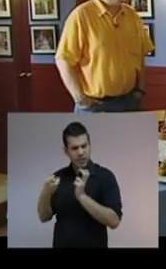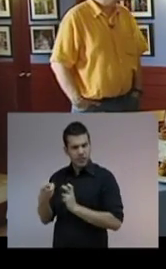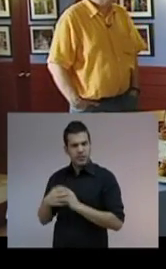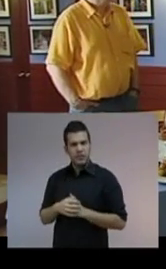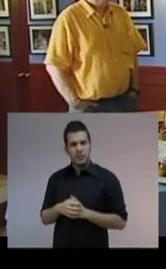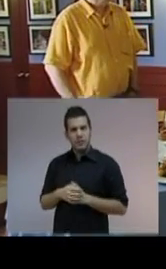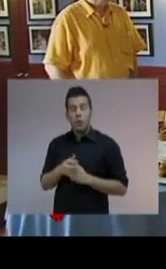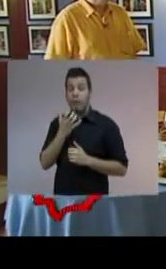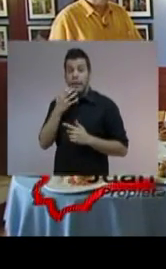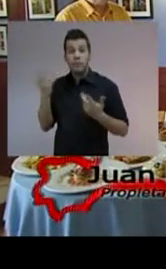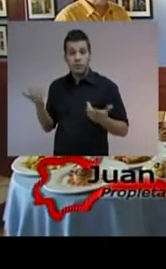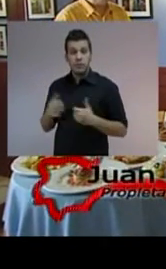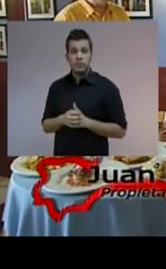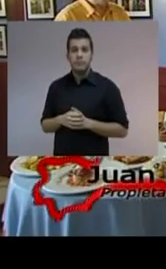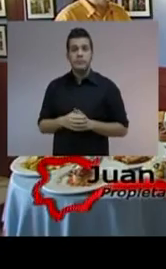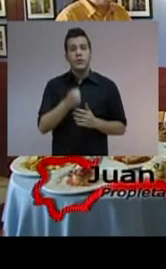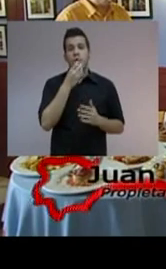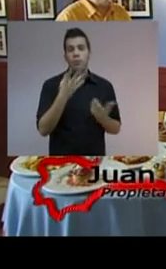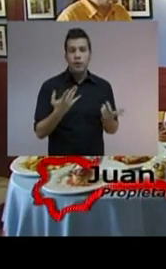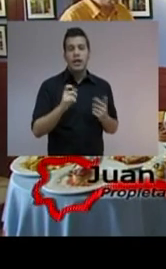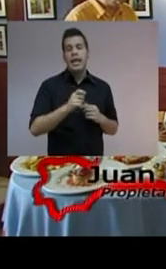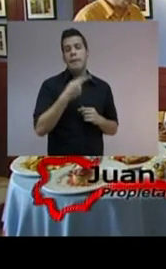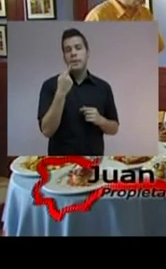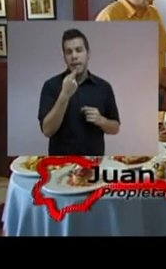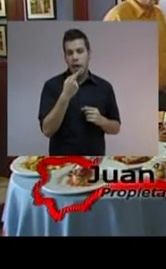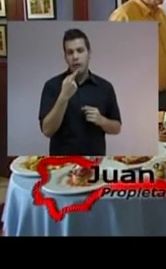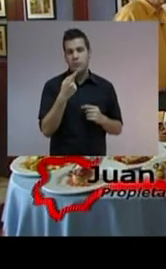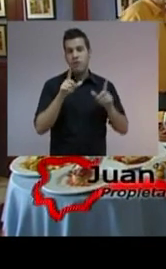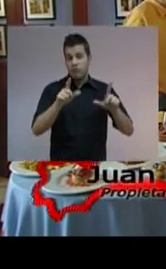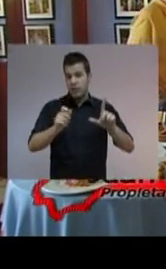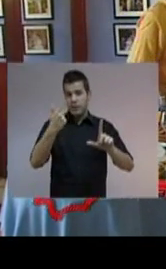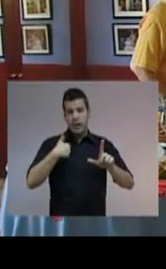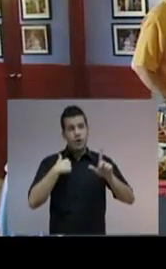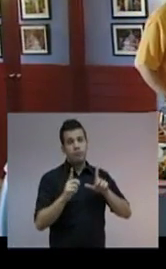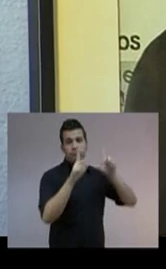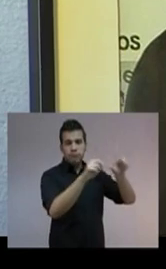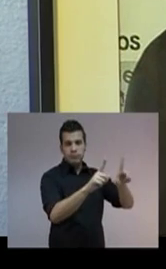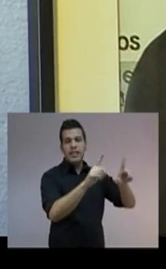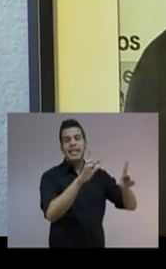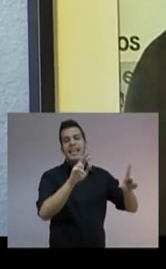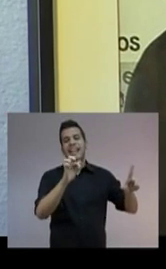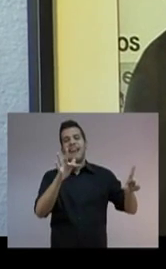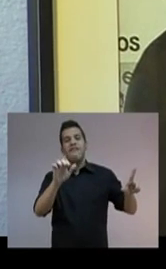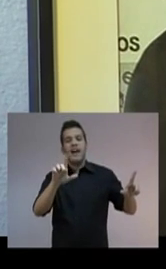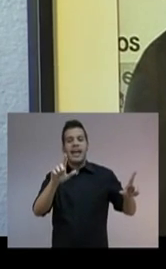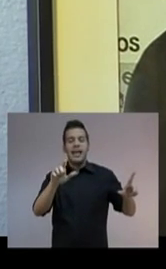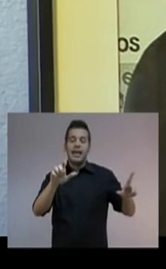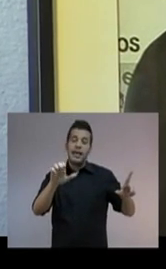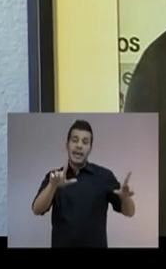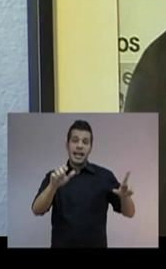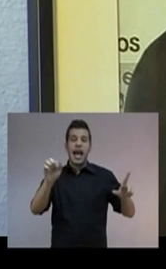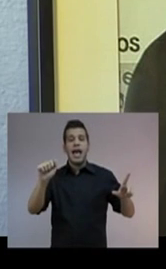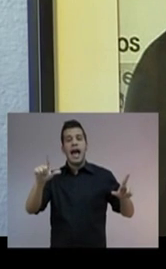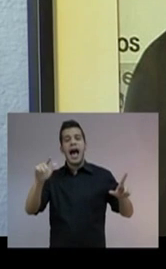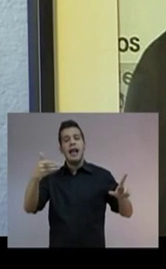algunos ejemplos. Bueno, la primera foto que yo puse aquí fue Rafael Alberti. A partir de ahí pues van viniendo